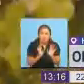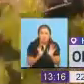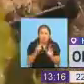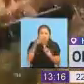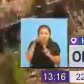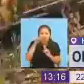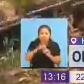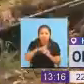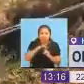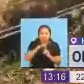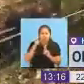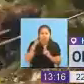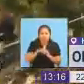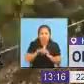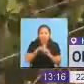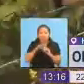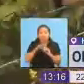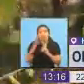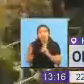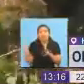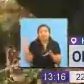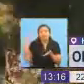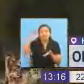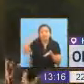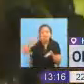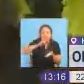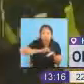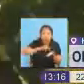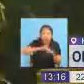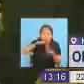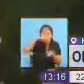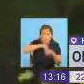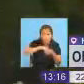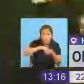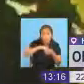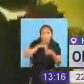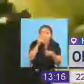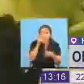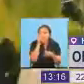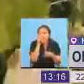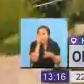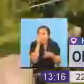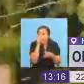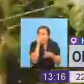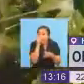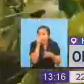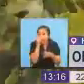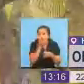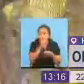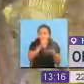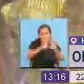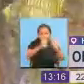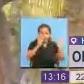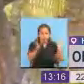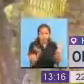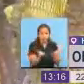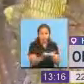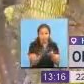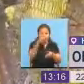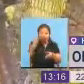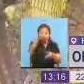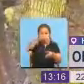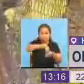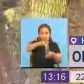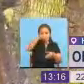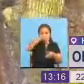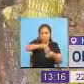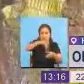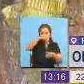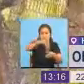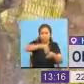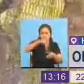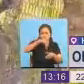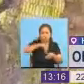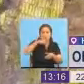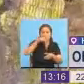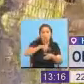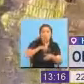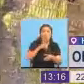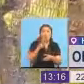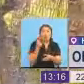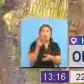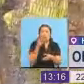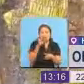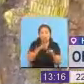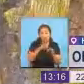Tampoco le ponemos a nuestro vino madera, o sea, no hacemos vino en barrica. Ese es un perfil personalísimo que tengo